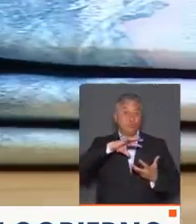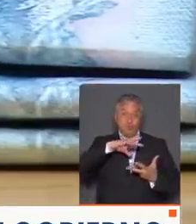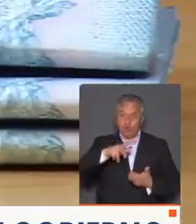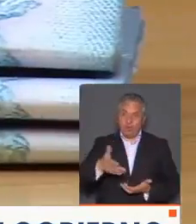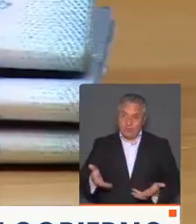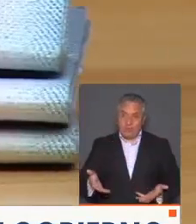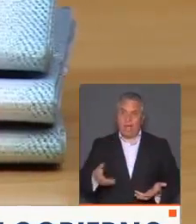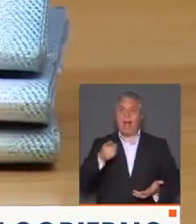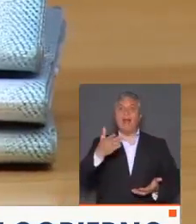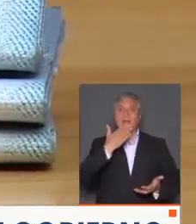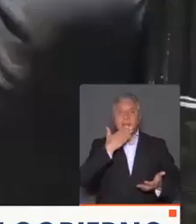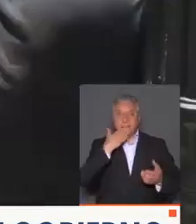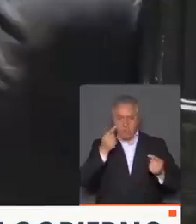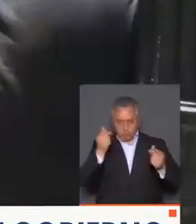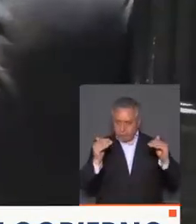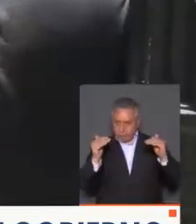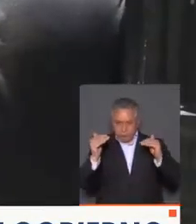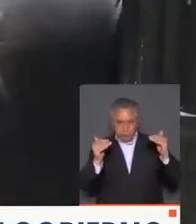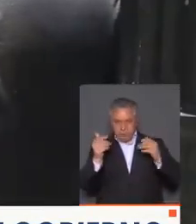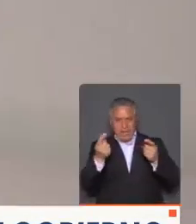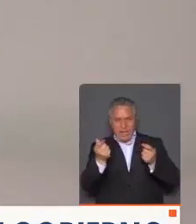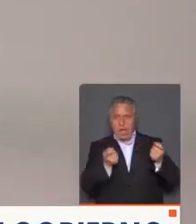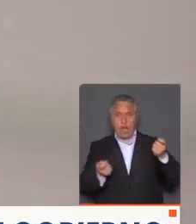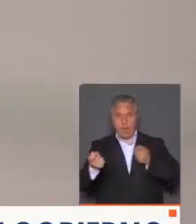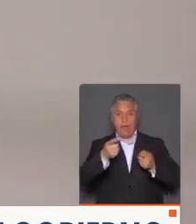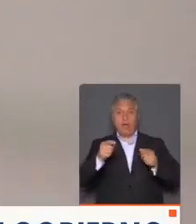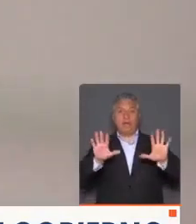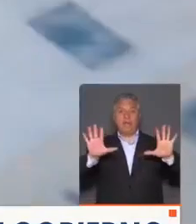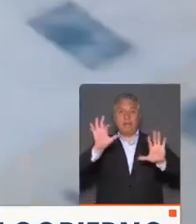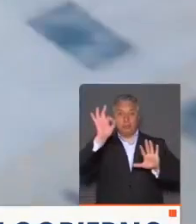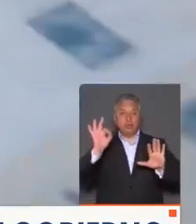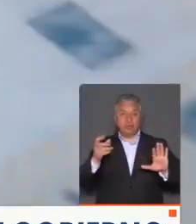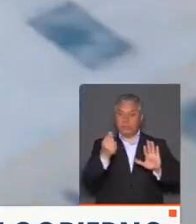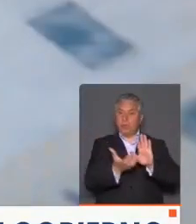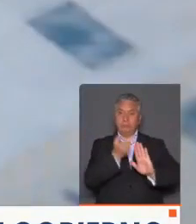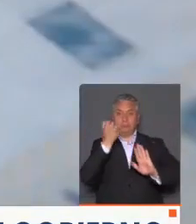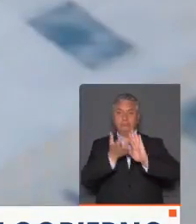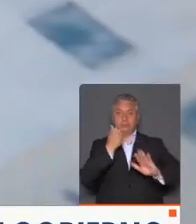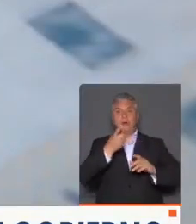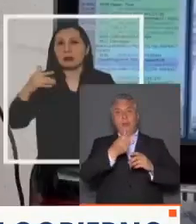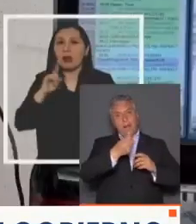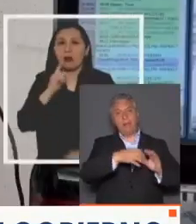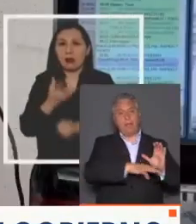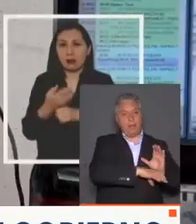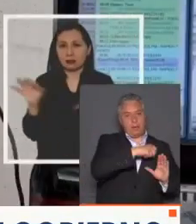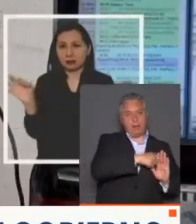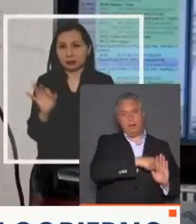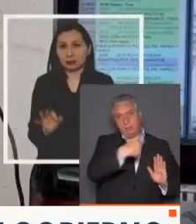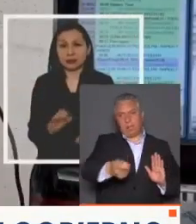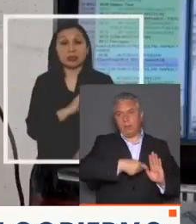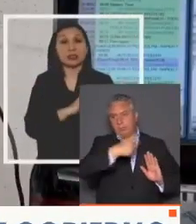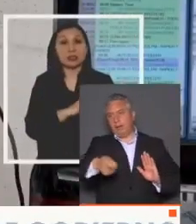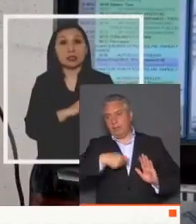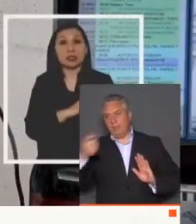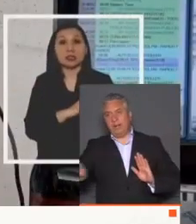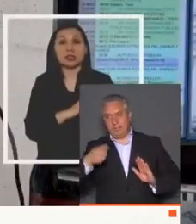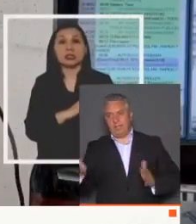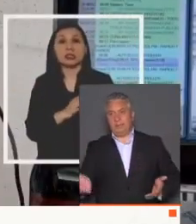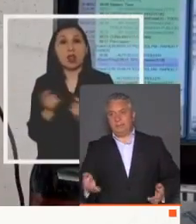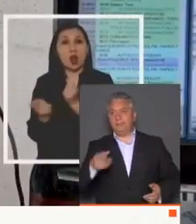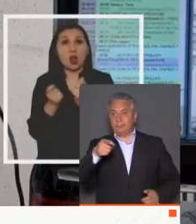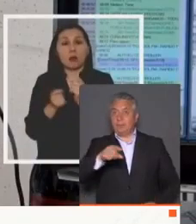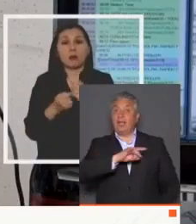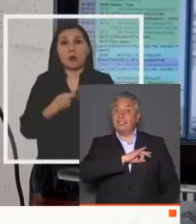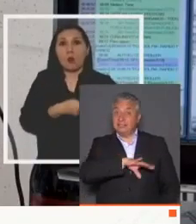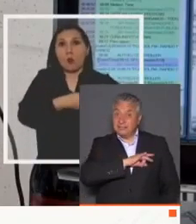el ajuste de la economía luego de los retiros del 10% y las transferencias directas durante la pandemia chile Tuvo una expansión del consumo